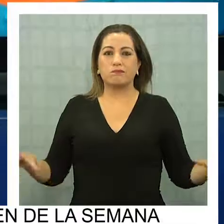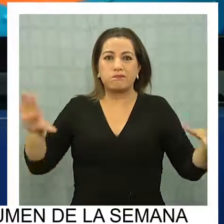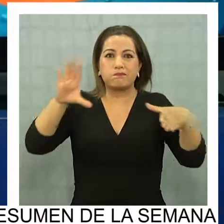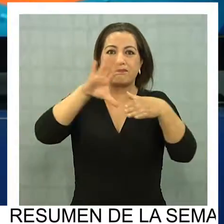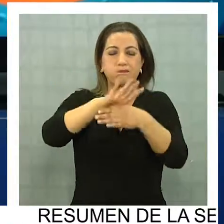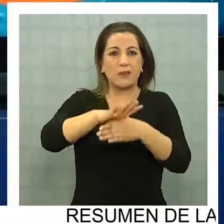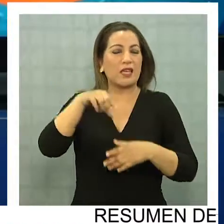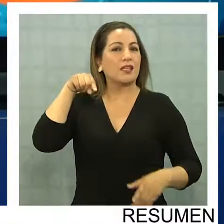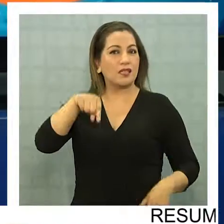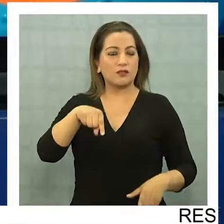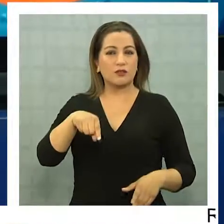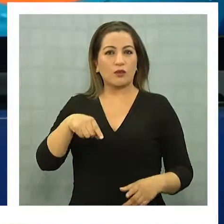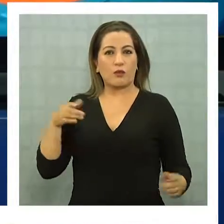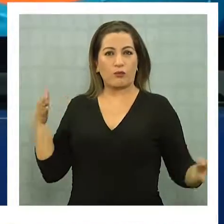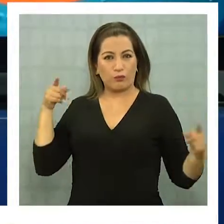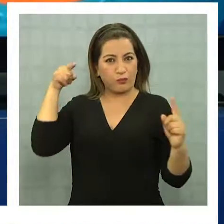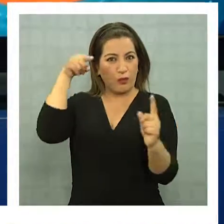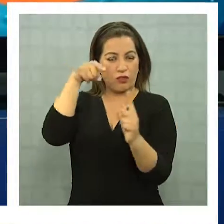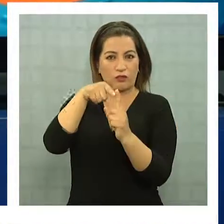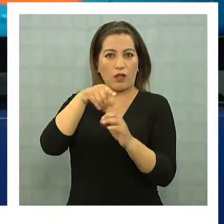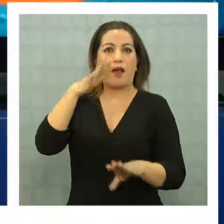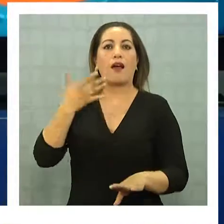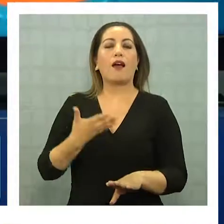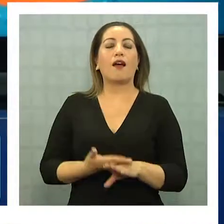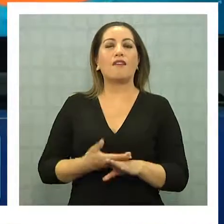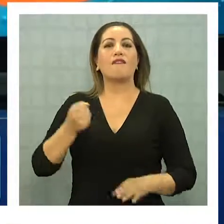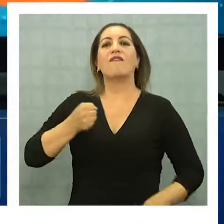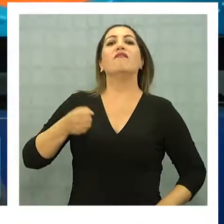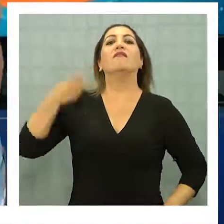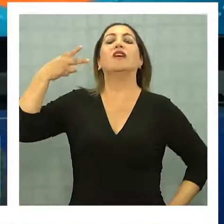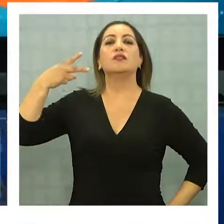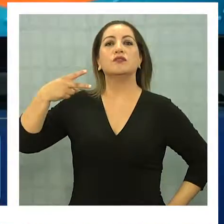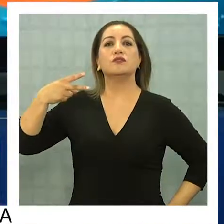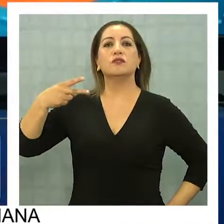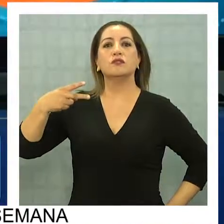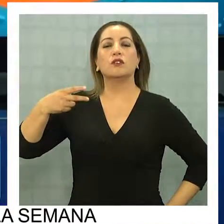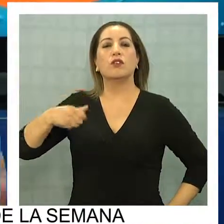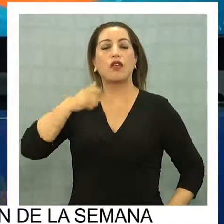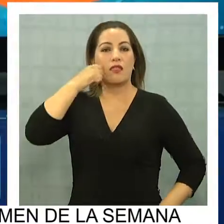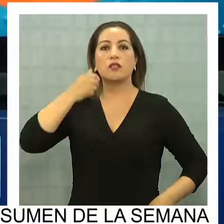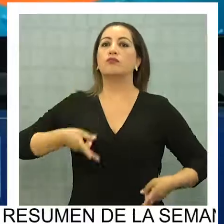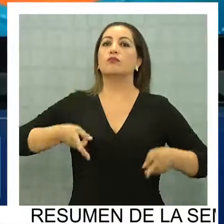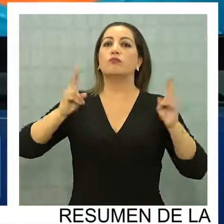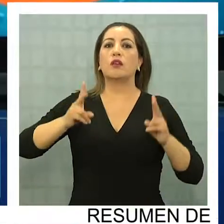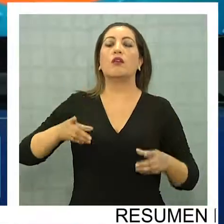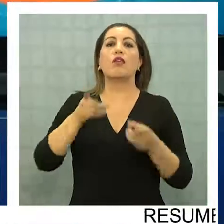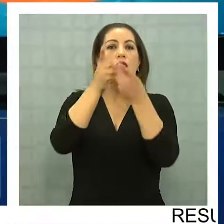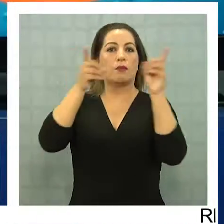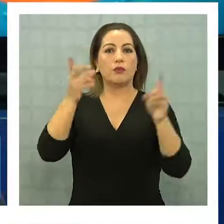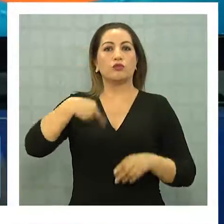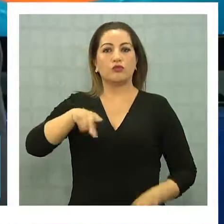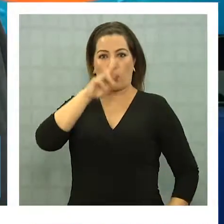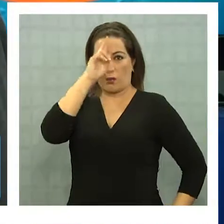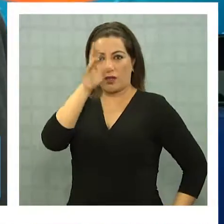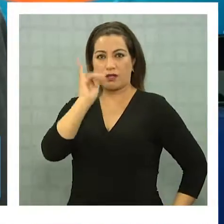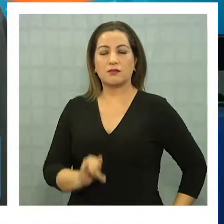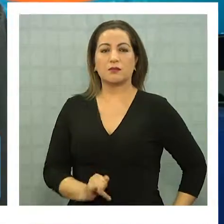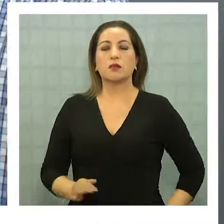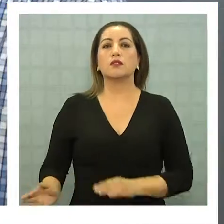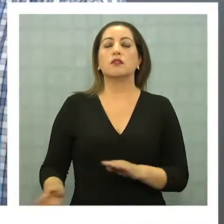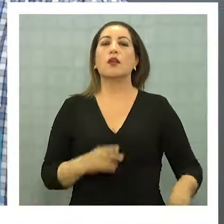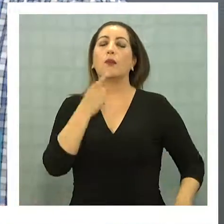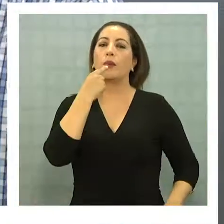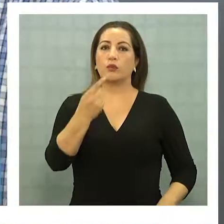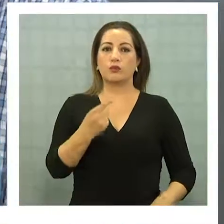debe ser esa. La coincidencia es que aquí hay principios. Los principios son los derechos humanos y la democracia, y eso es lo que hay que respetar siempre. ¿Y las